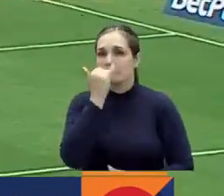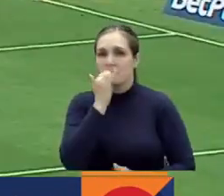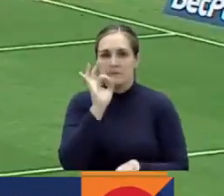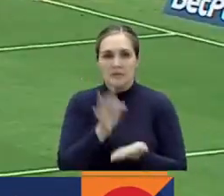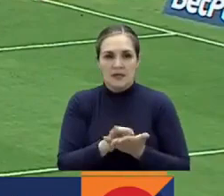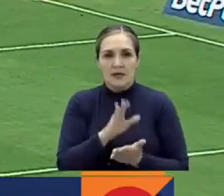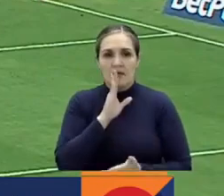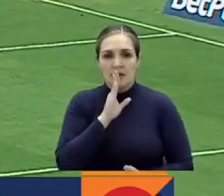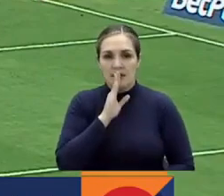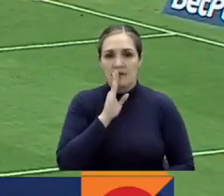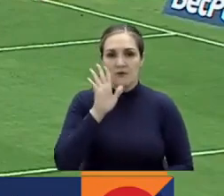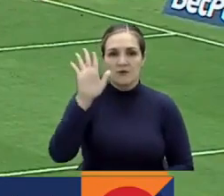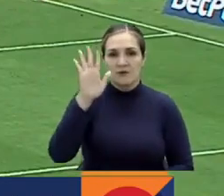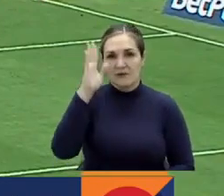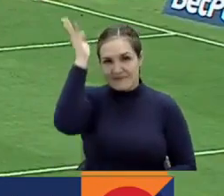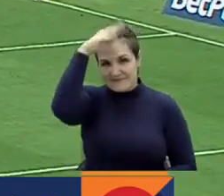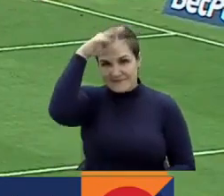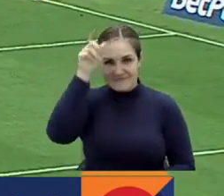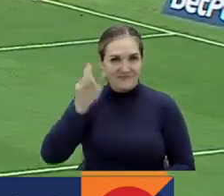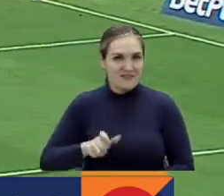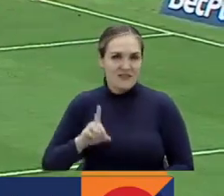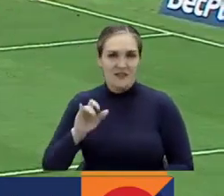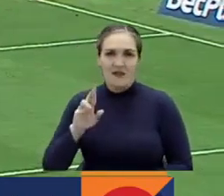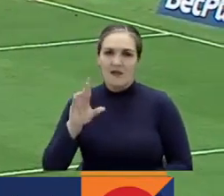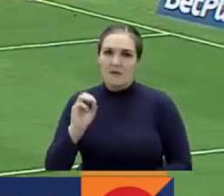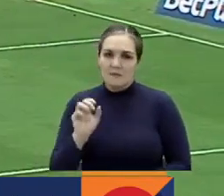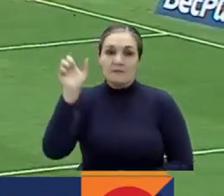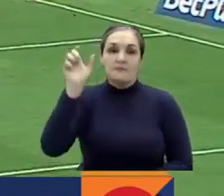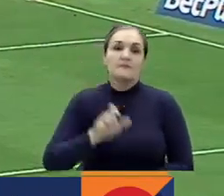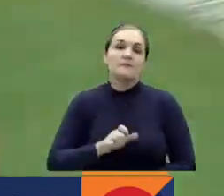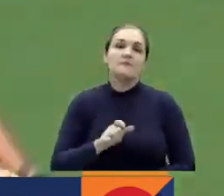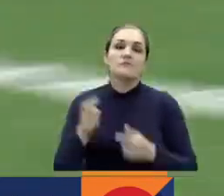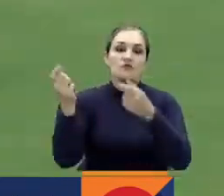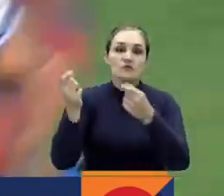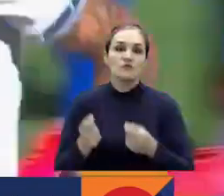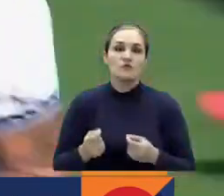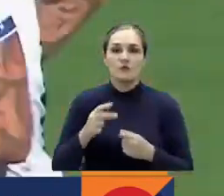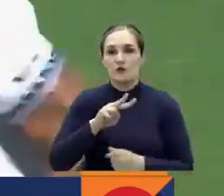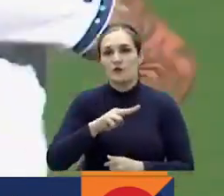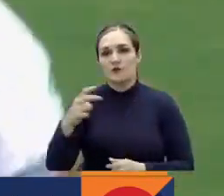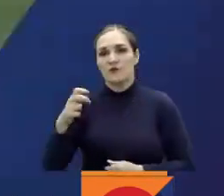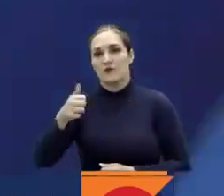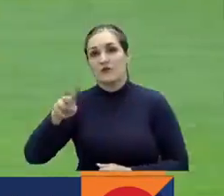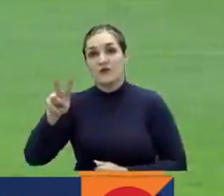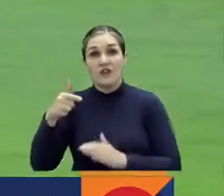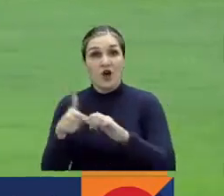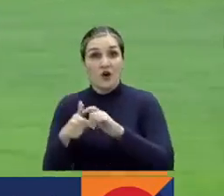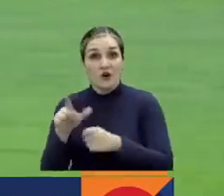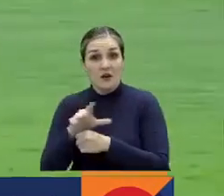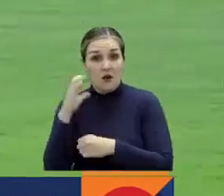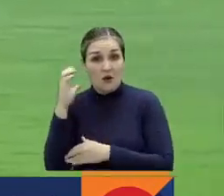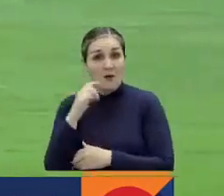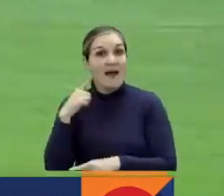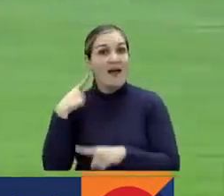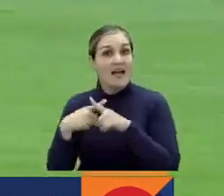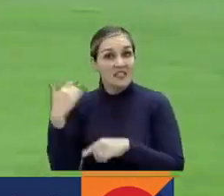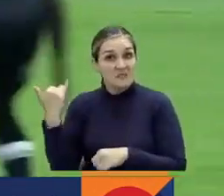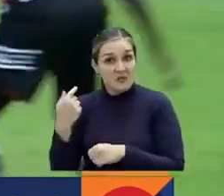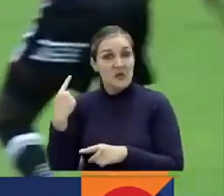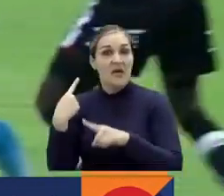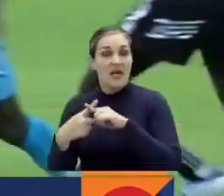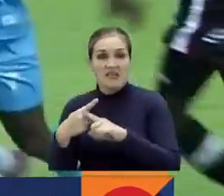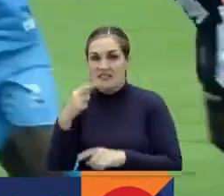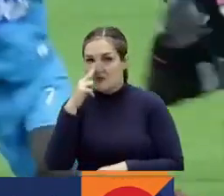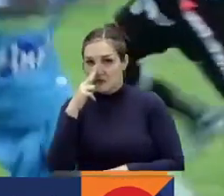Dairo Moreno, sí, Dairo Moreno para su gol número 202 en la Liga Colombiana, como le rinde al exmillonarios, ex Nacional, entre